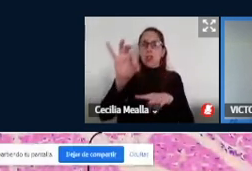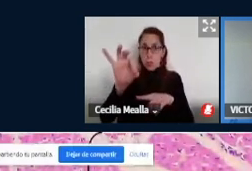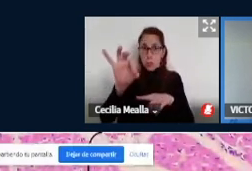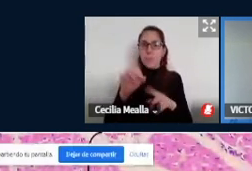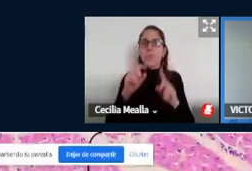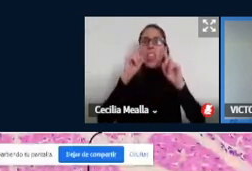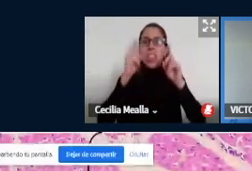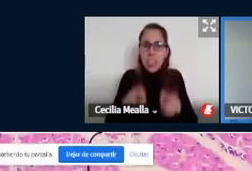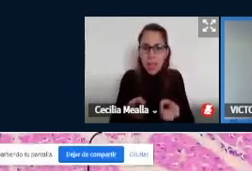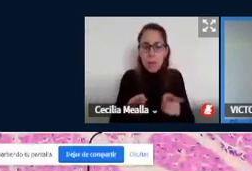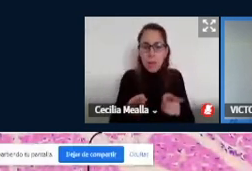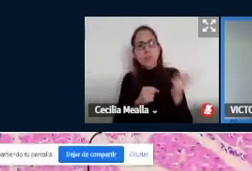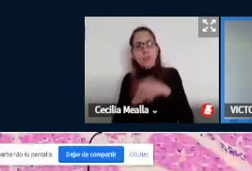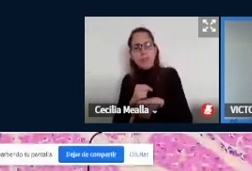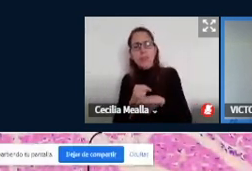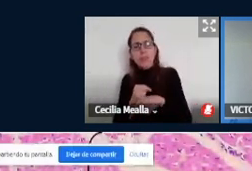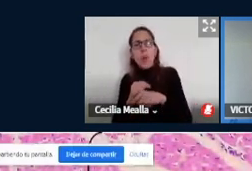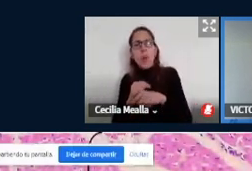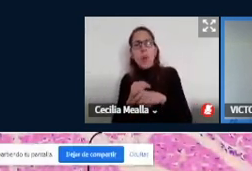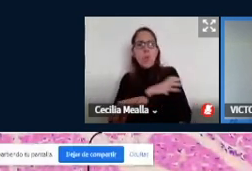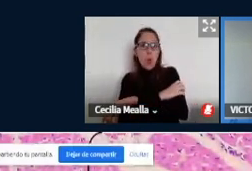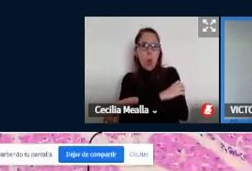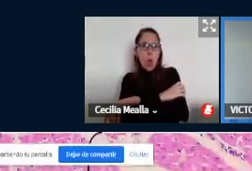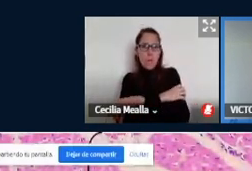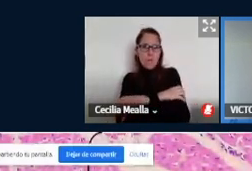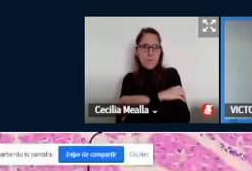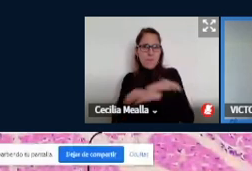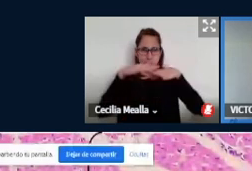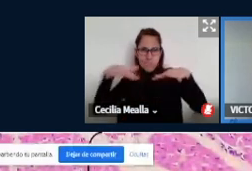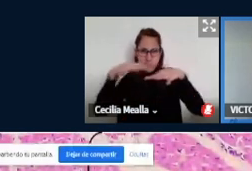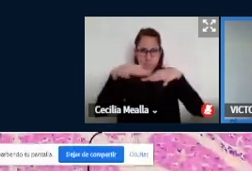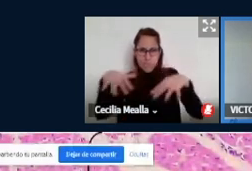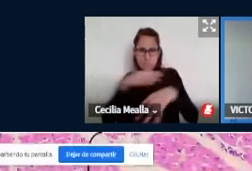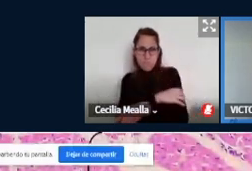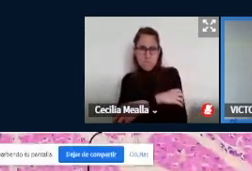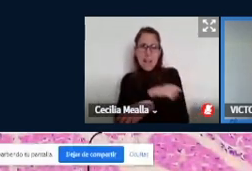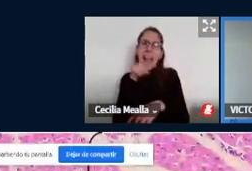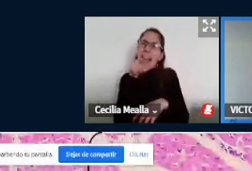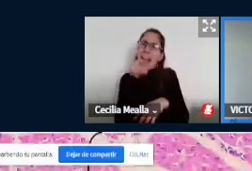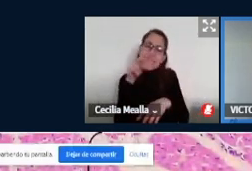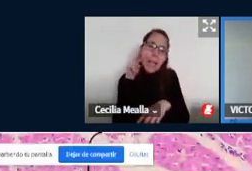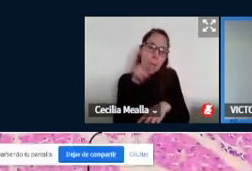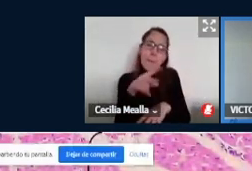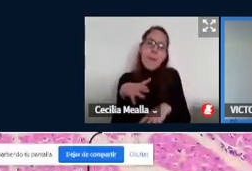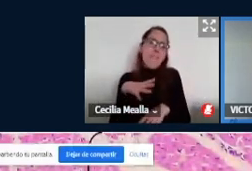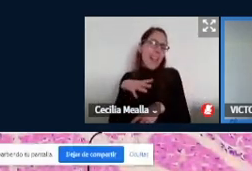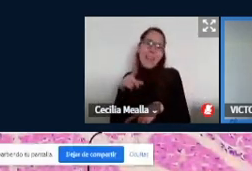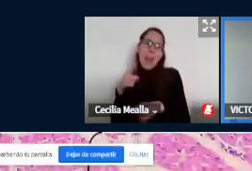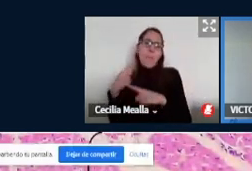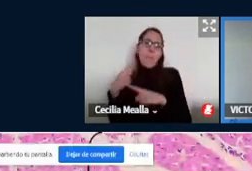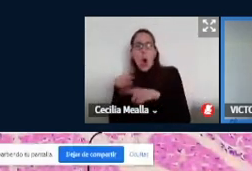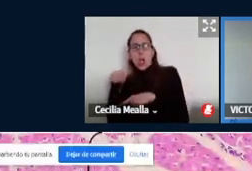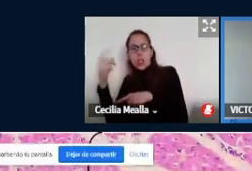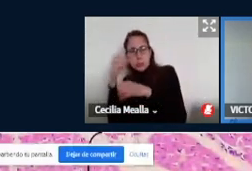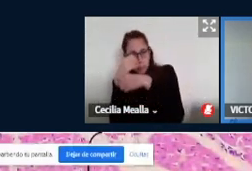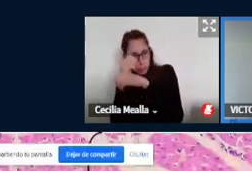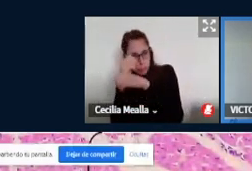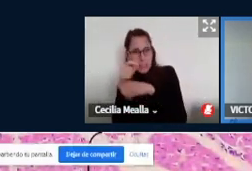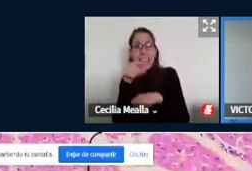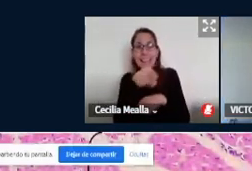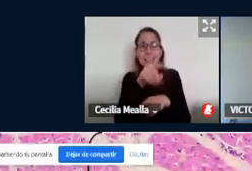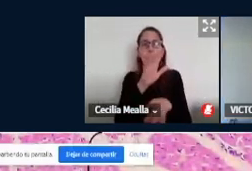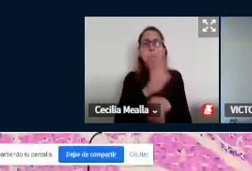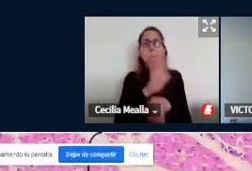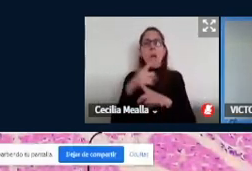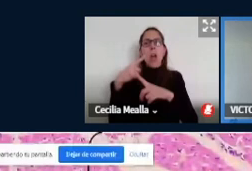poco de fibras musculares, ¿sí? Acá se ve, pero no sería el aumento correcto. Fíjense que acá estamos en un 10